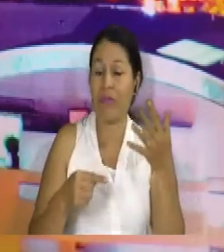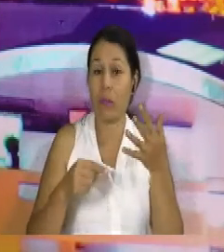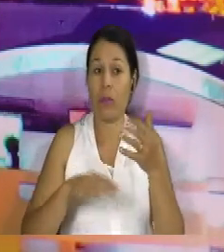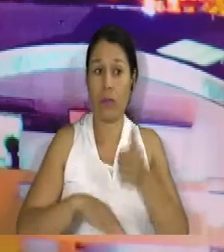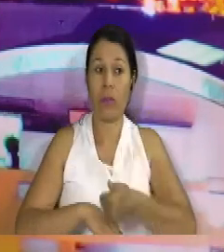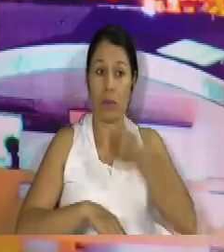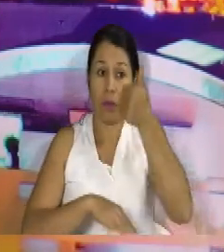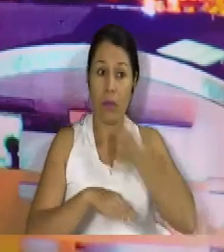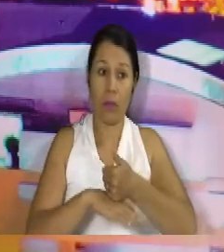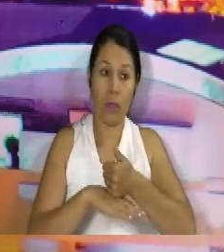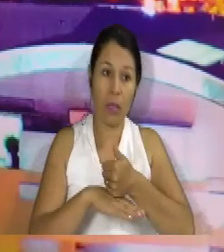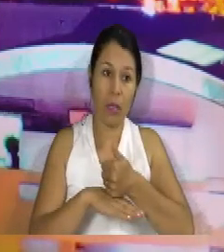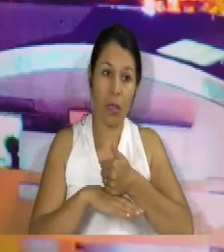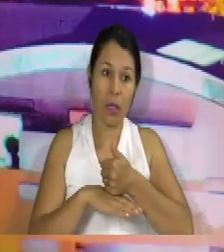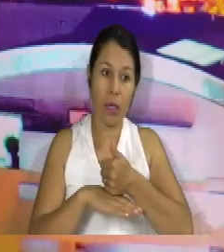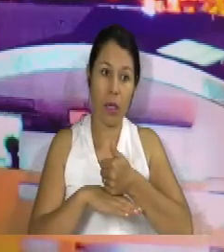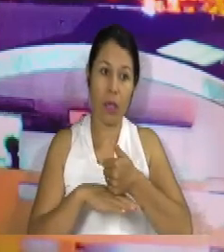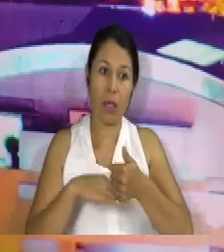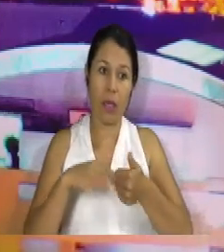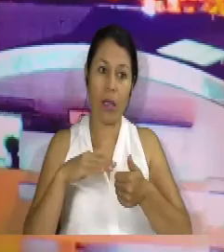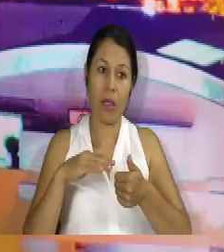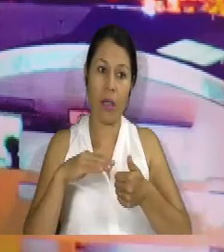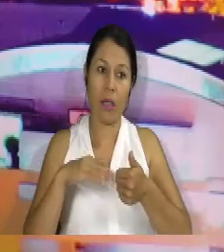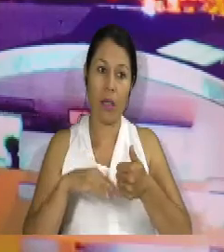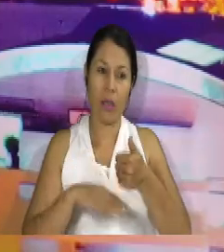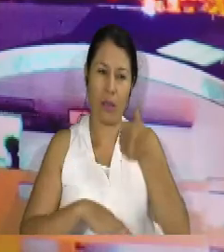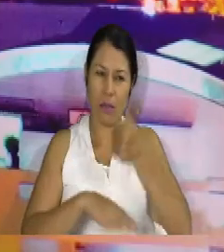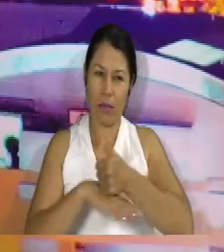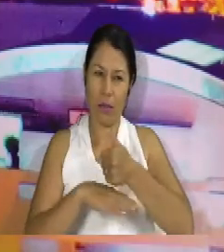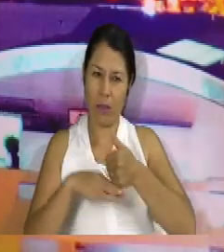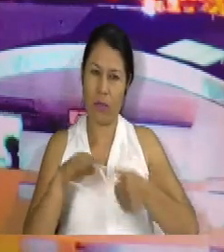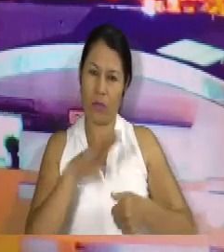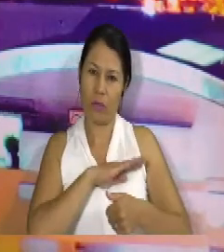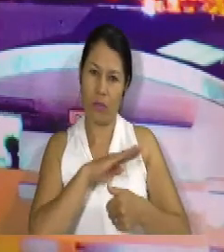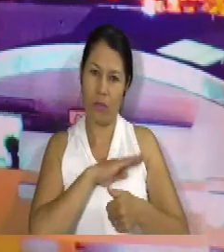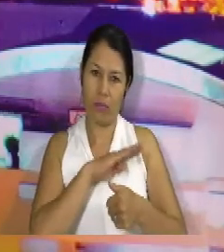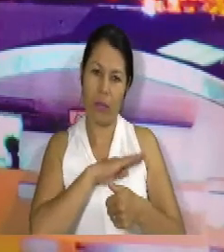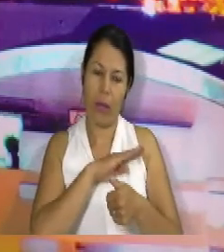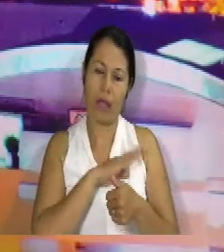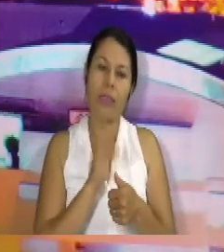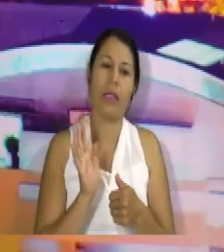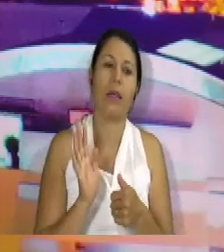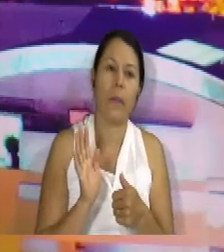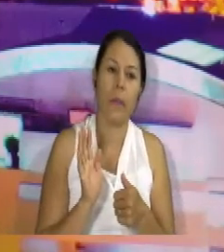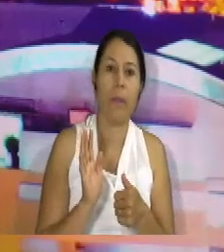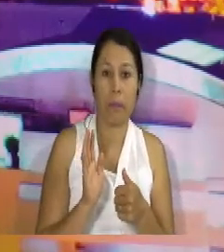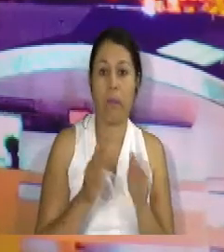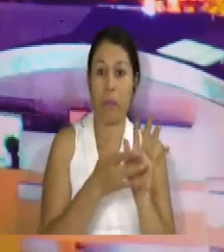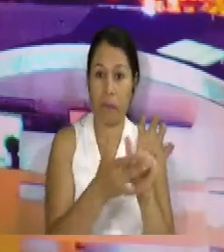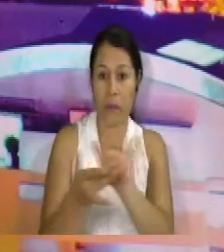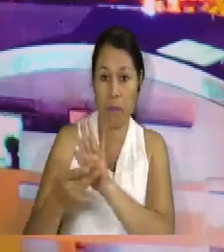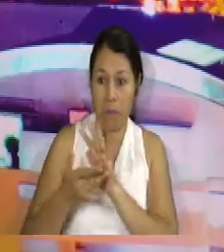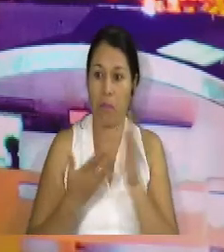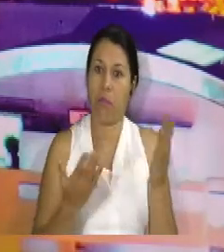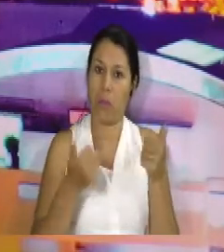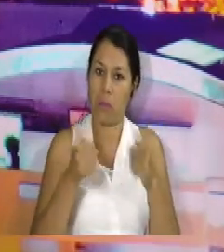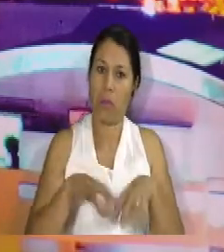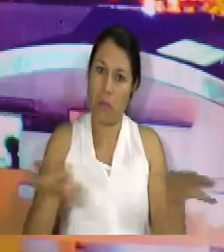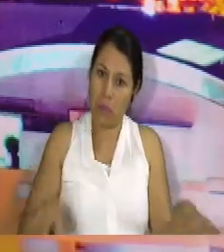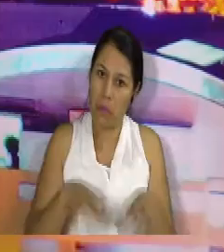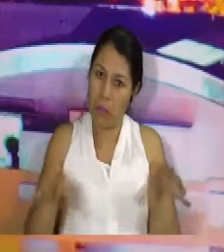valorización, sí, municipal. Hicimos muchas obras en Barrancabermeja. Se demostró que con eficiencia y honestidad se pueden